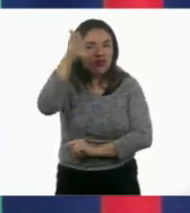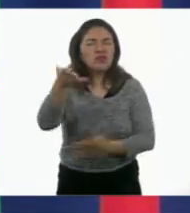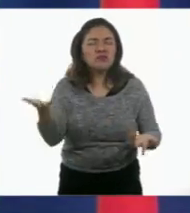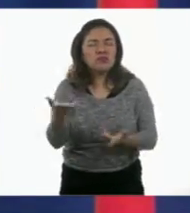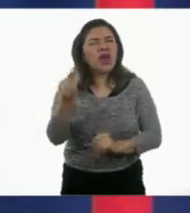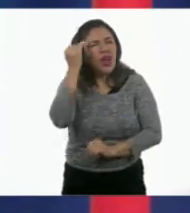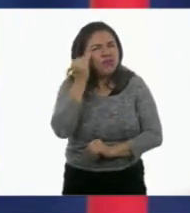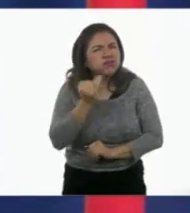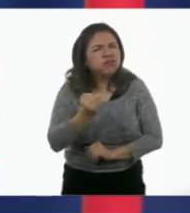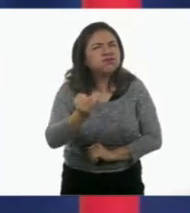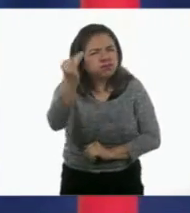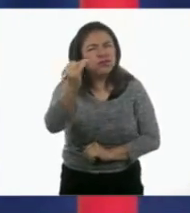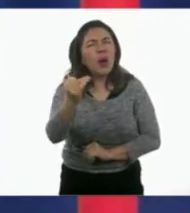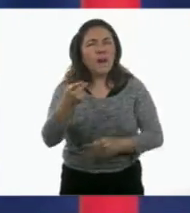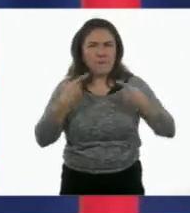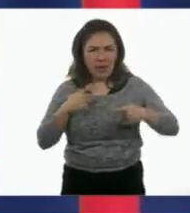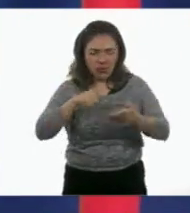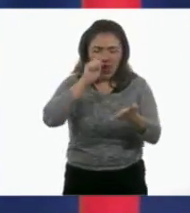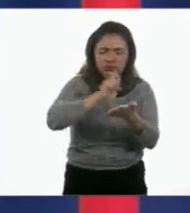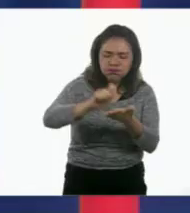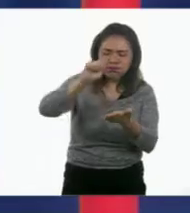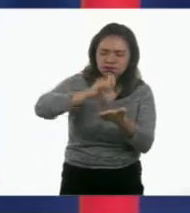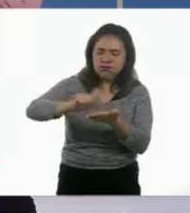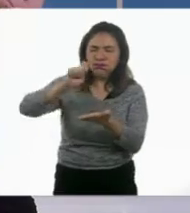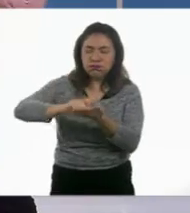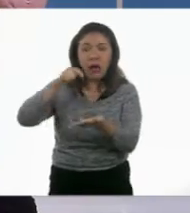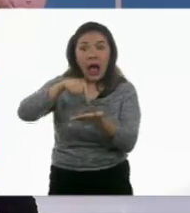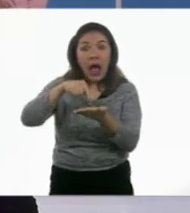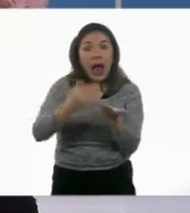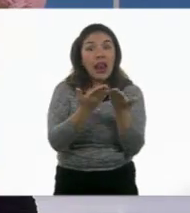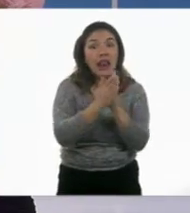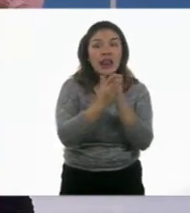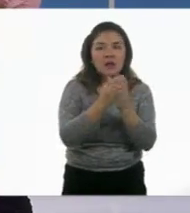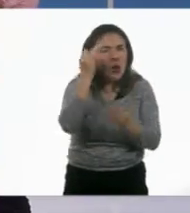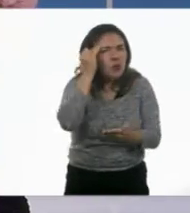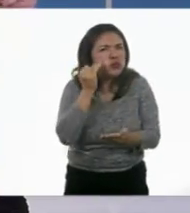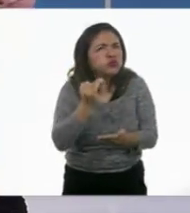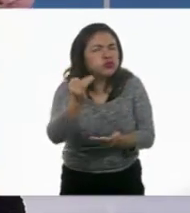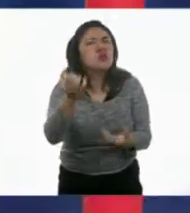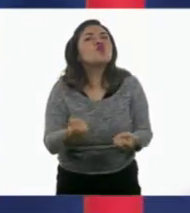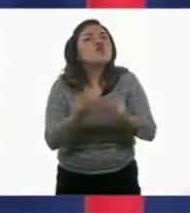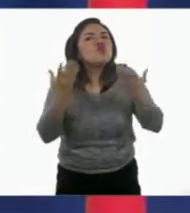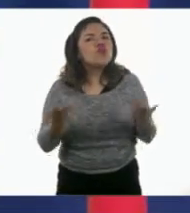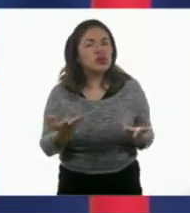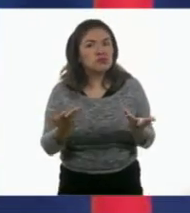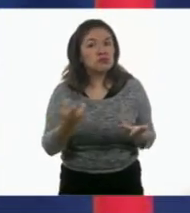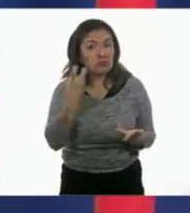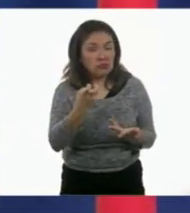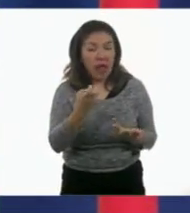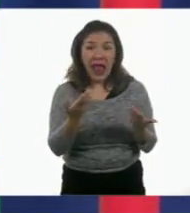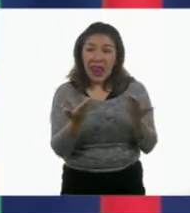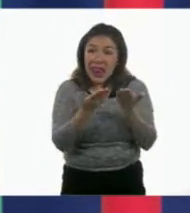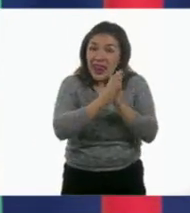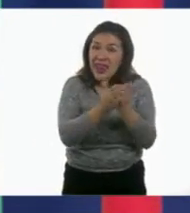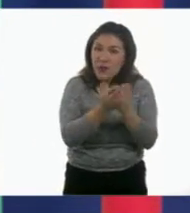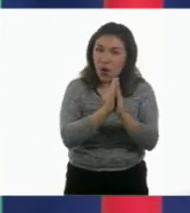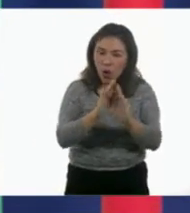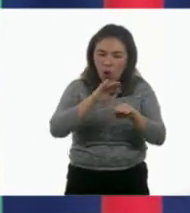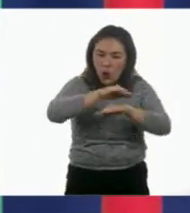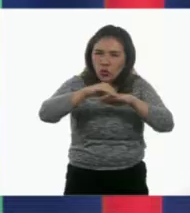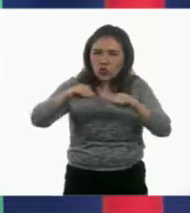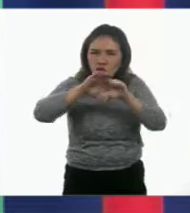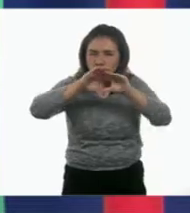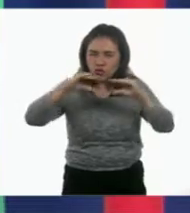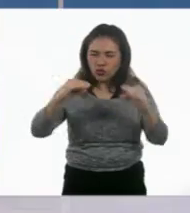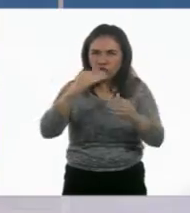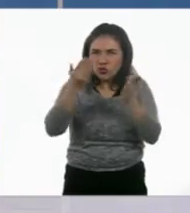¿Cuánto tiempo se tardará un escritor en escribir un libro? ¿Cómo se empasta un libro?